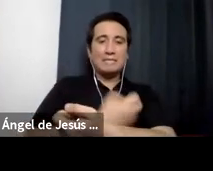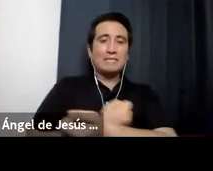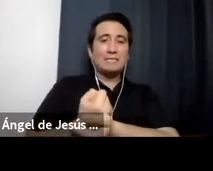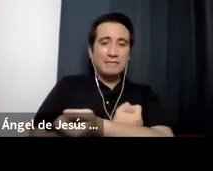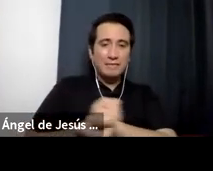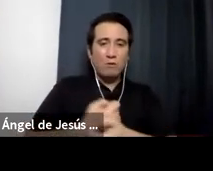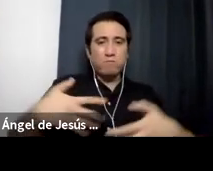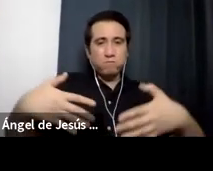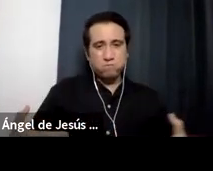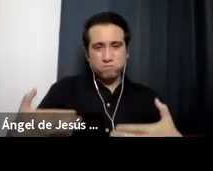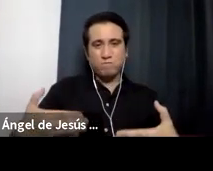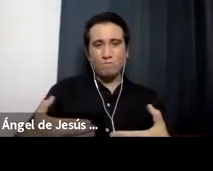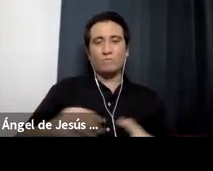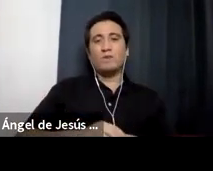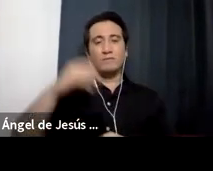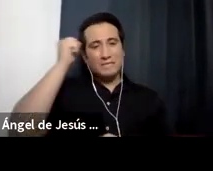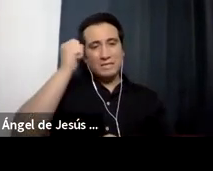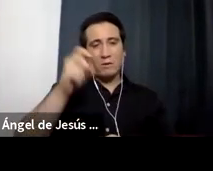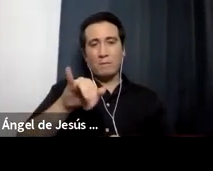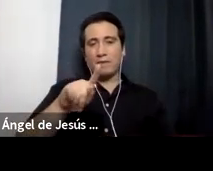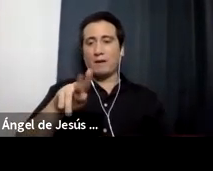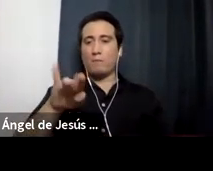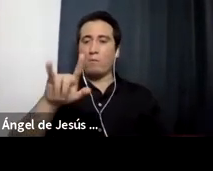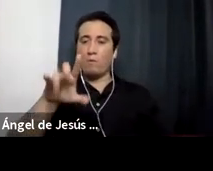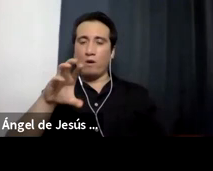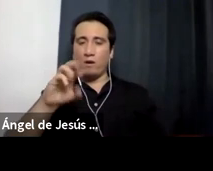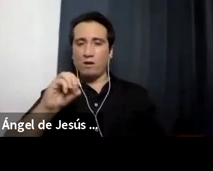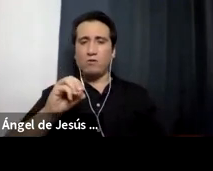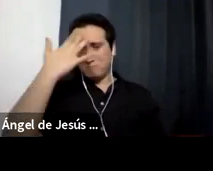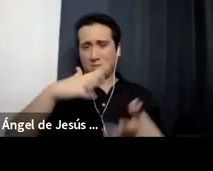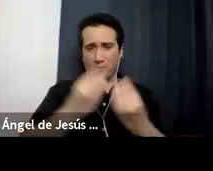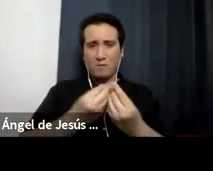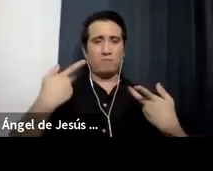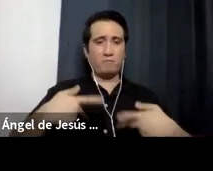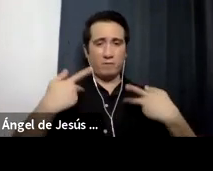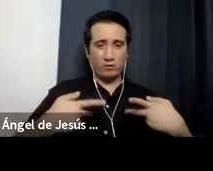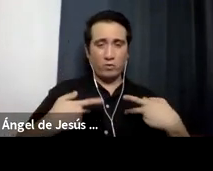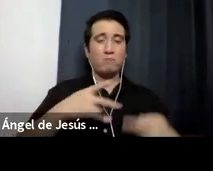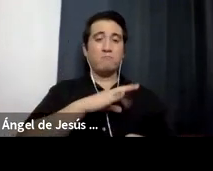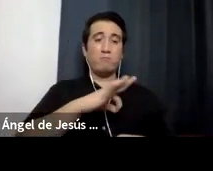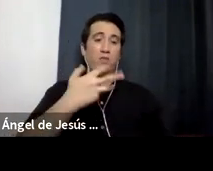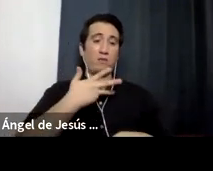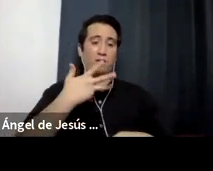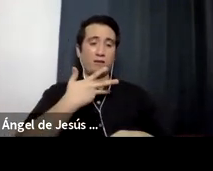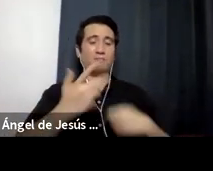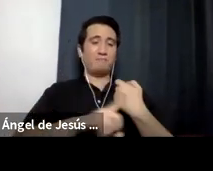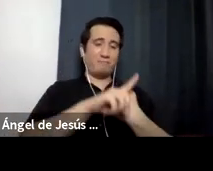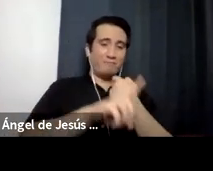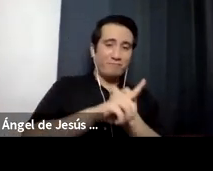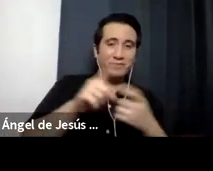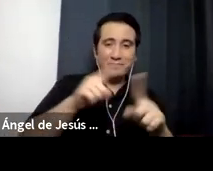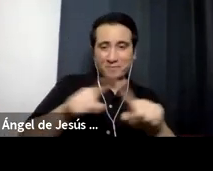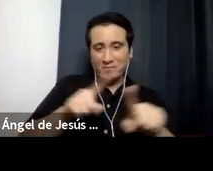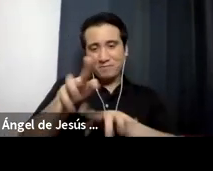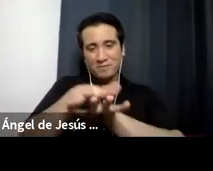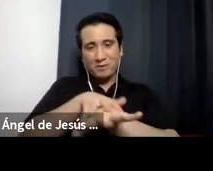obesidad, síndrome metabólico, sabemos que esas personas son más propensas a padecer diversas afectaciones en los